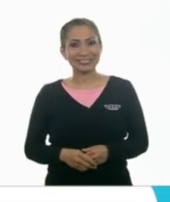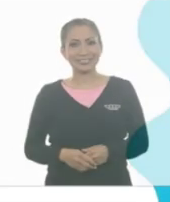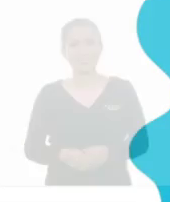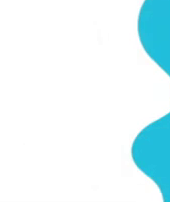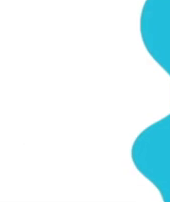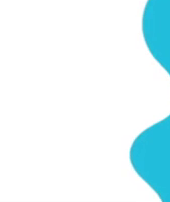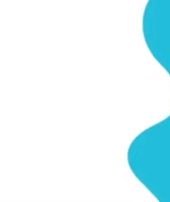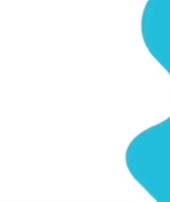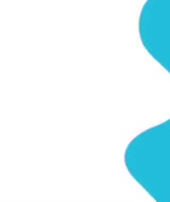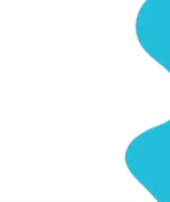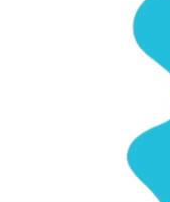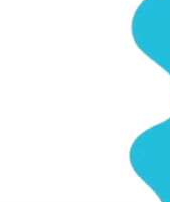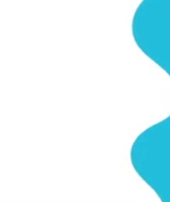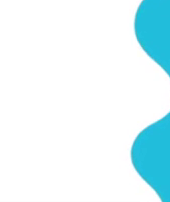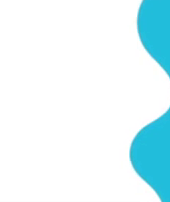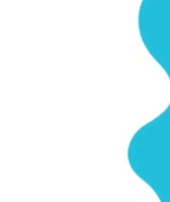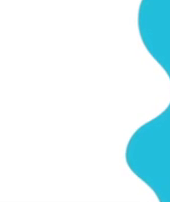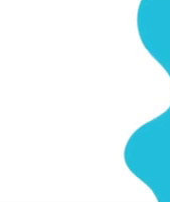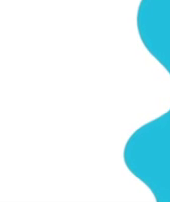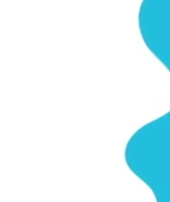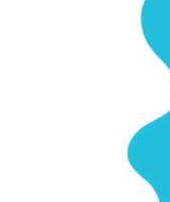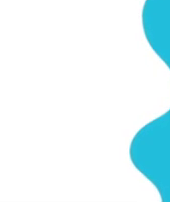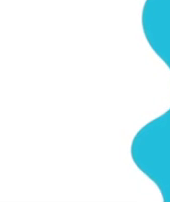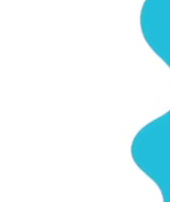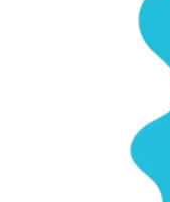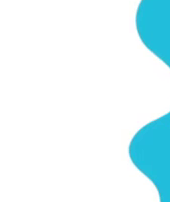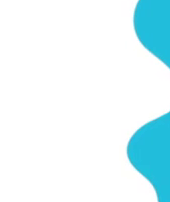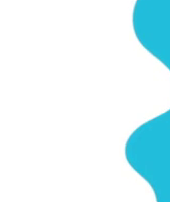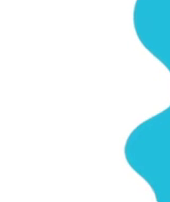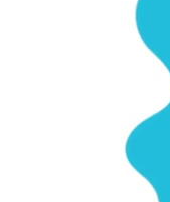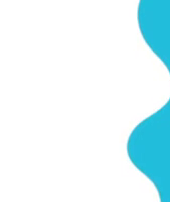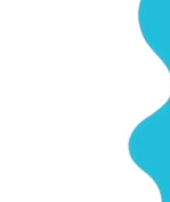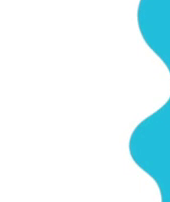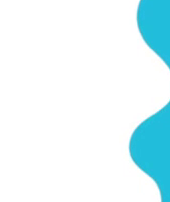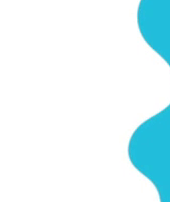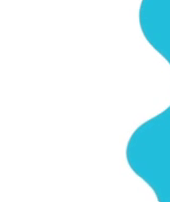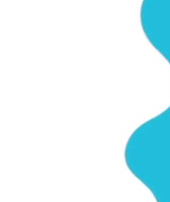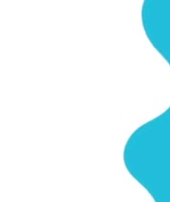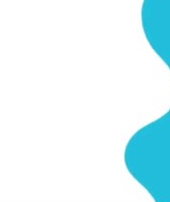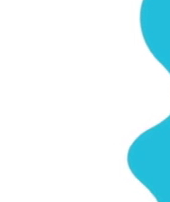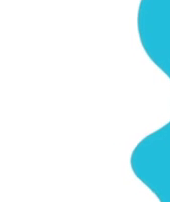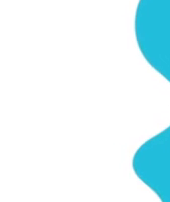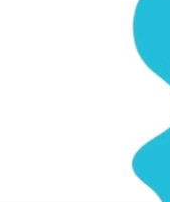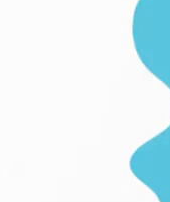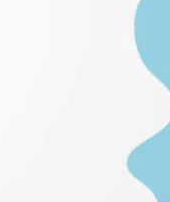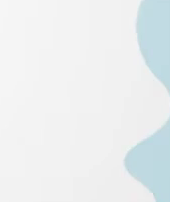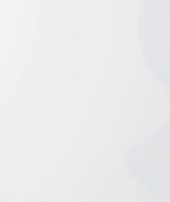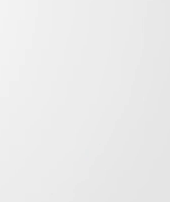aprendeencasa.cep.gov.mx. Thank you.